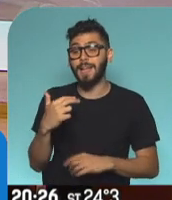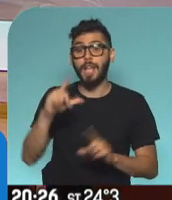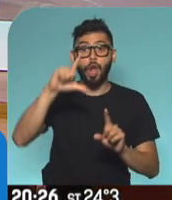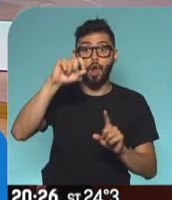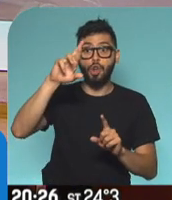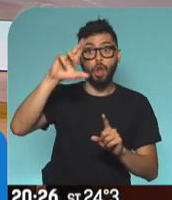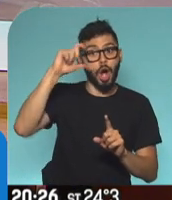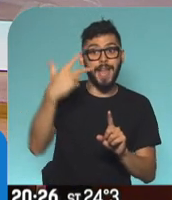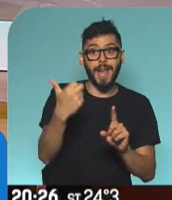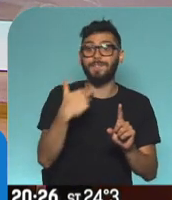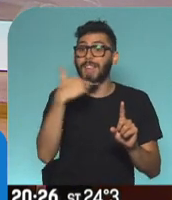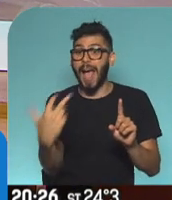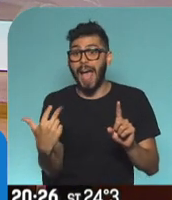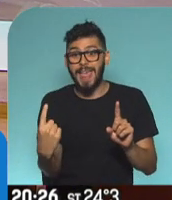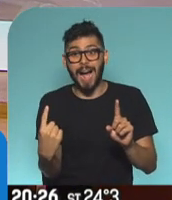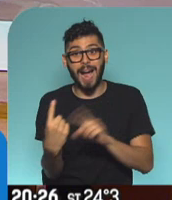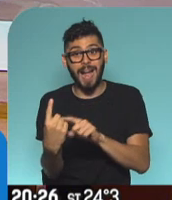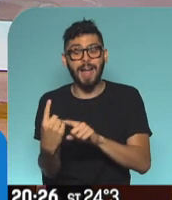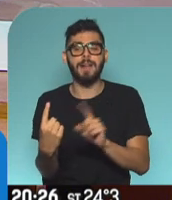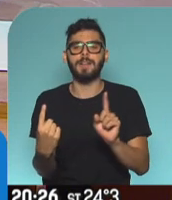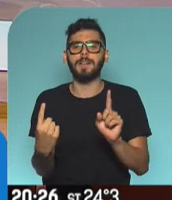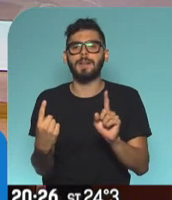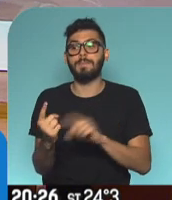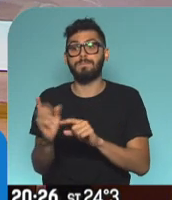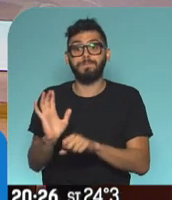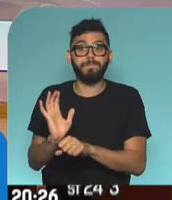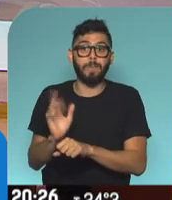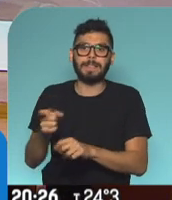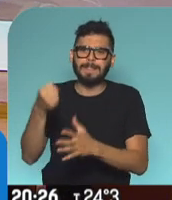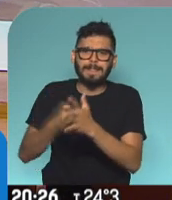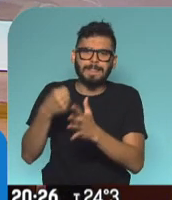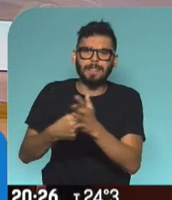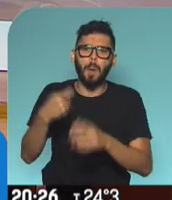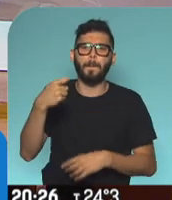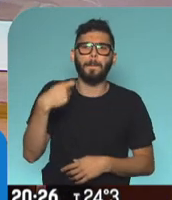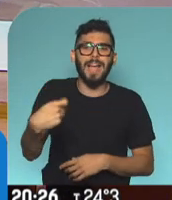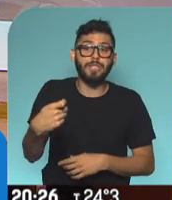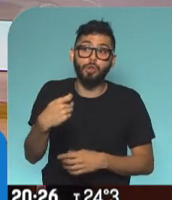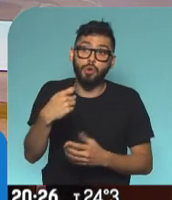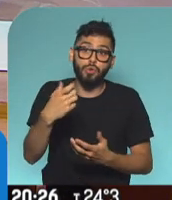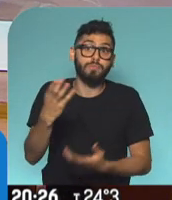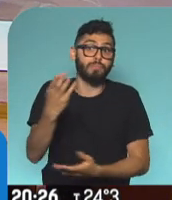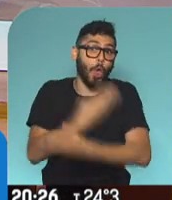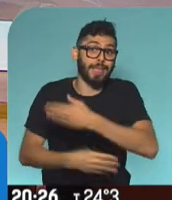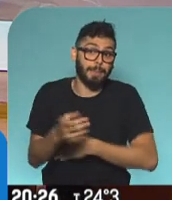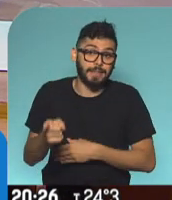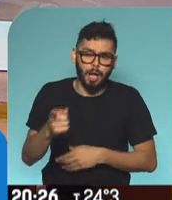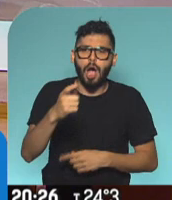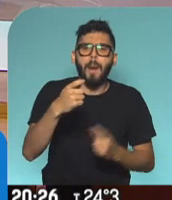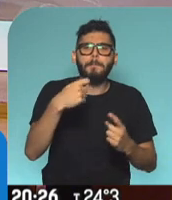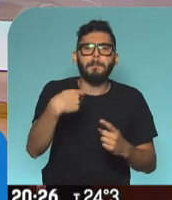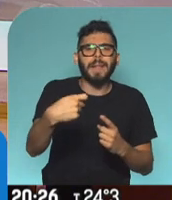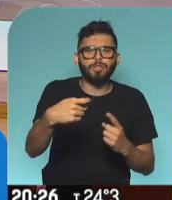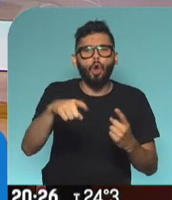lorena es una persona que tiene que estar tratando de acceder a una pensión por discapacidad hay otros tipos de pensiones no contributivas